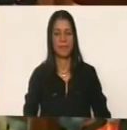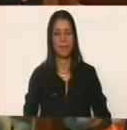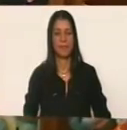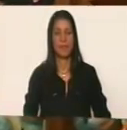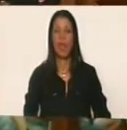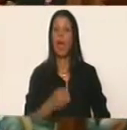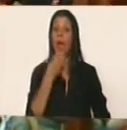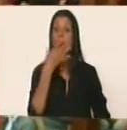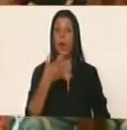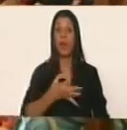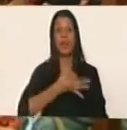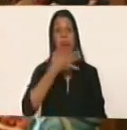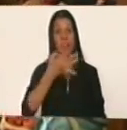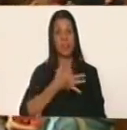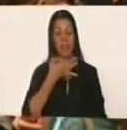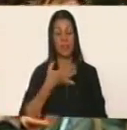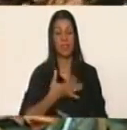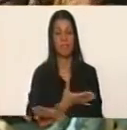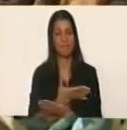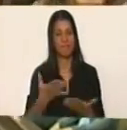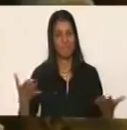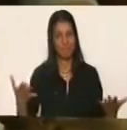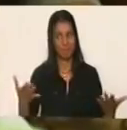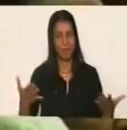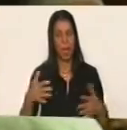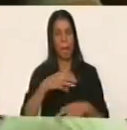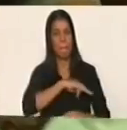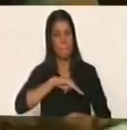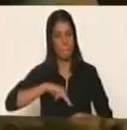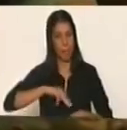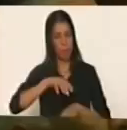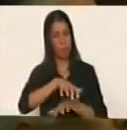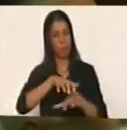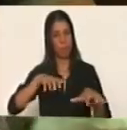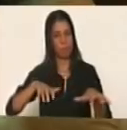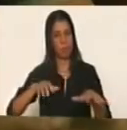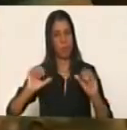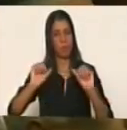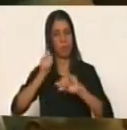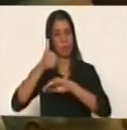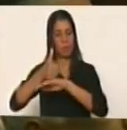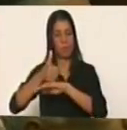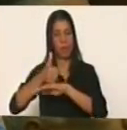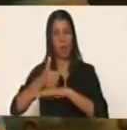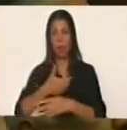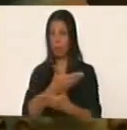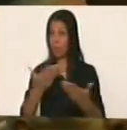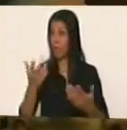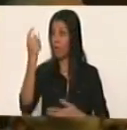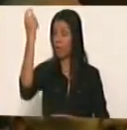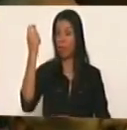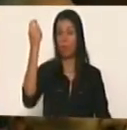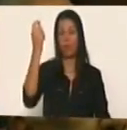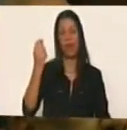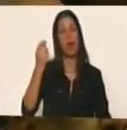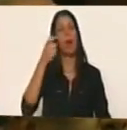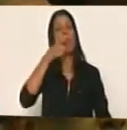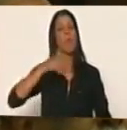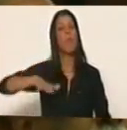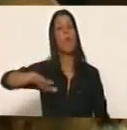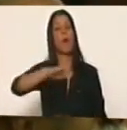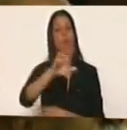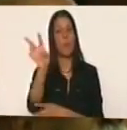Buenas tardes, ciudadana presidenta, demás miembros de la directiva, camaradas constituyentes, pueblo de Venezuela y